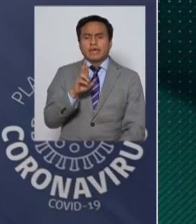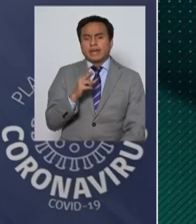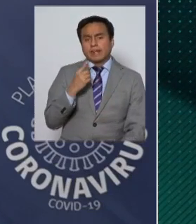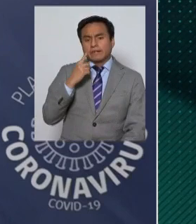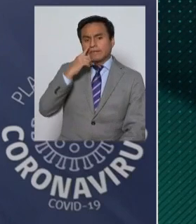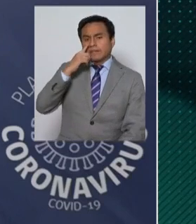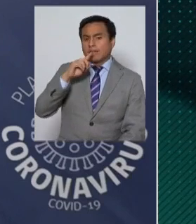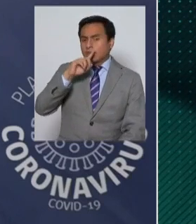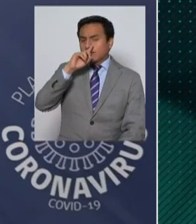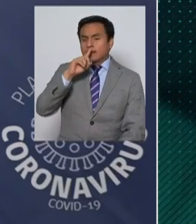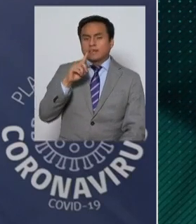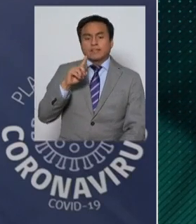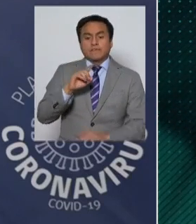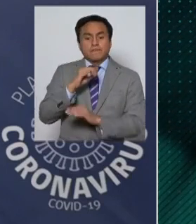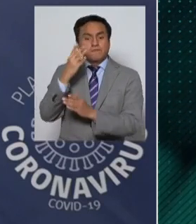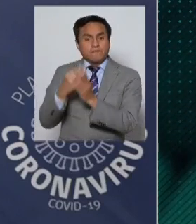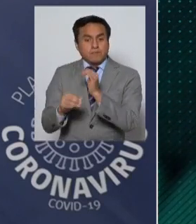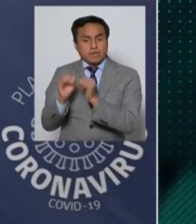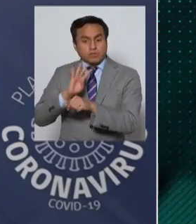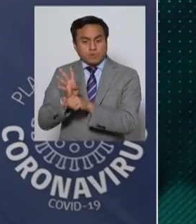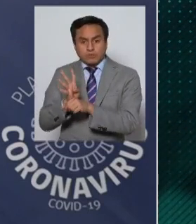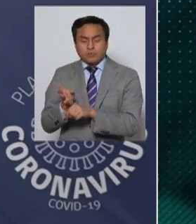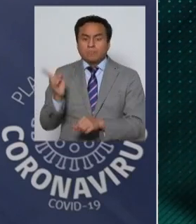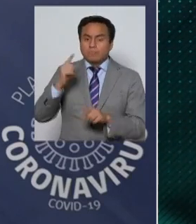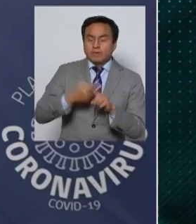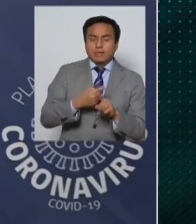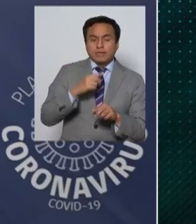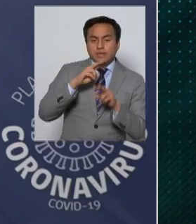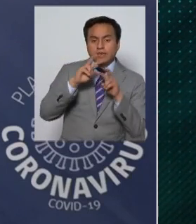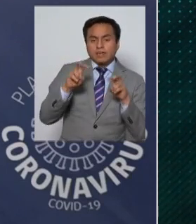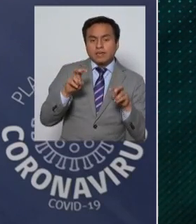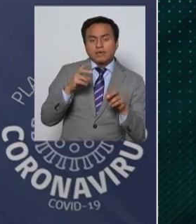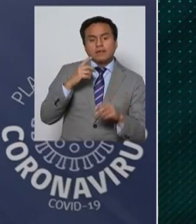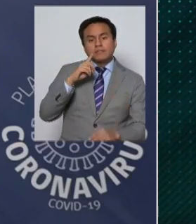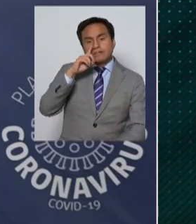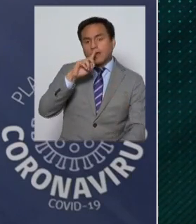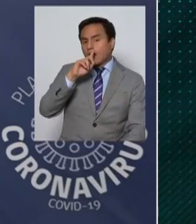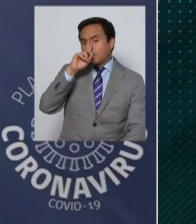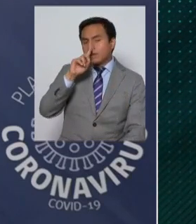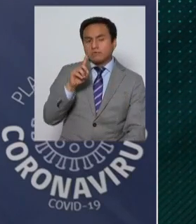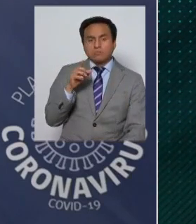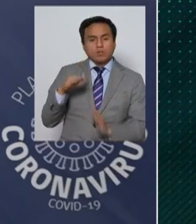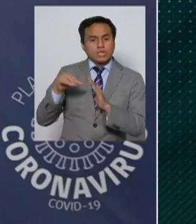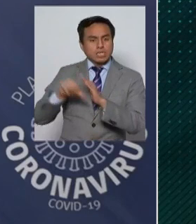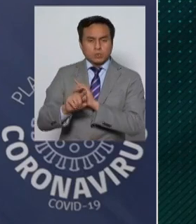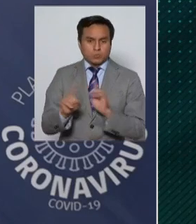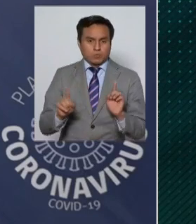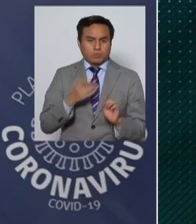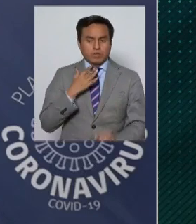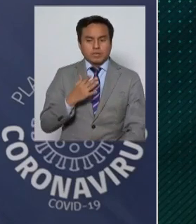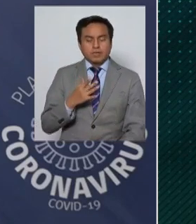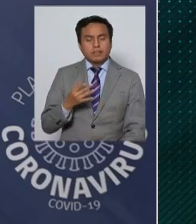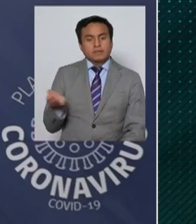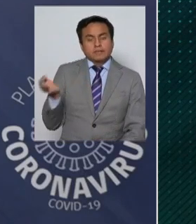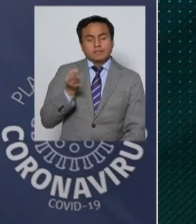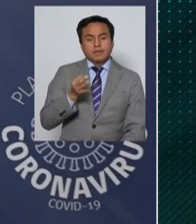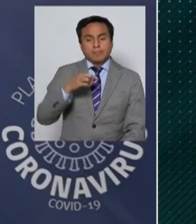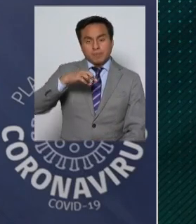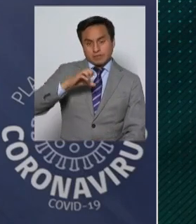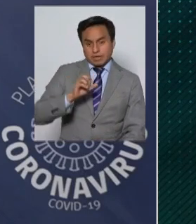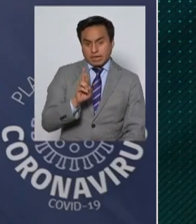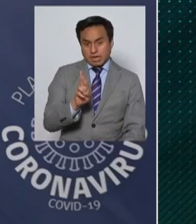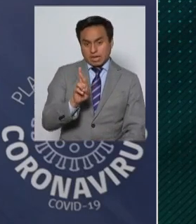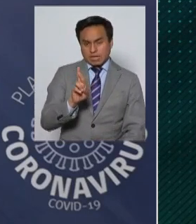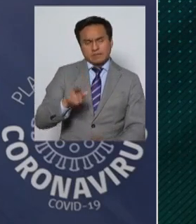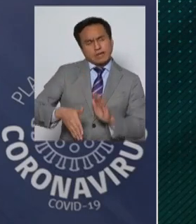de salida una vez que la persona ha cumplido su cuarentena. Si alguien indica un examen de PCR